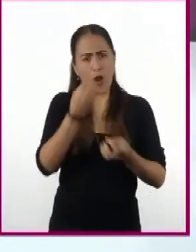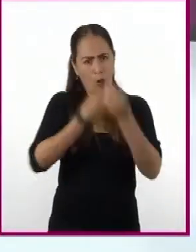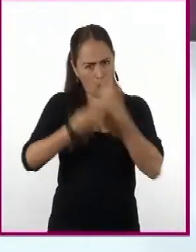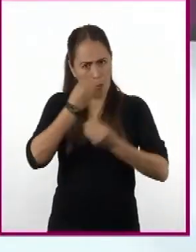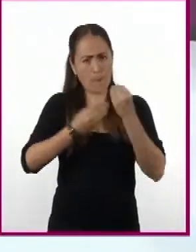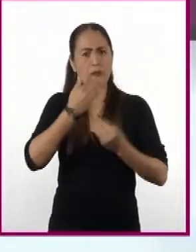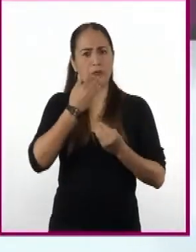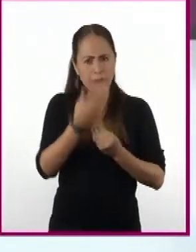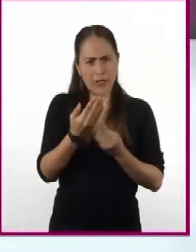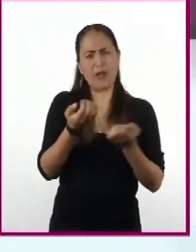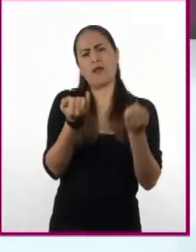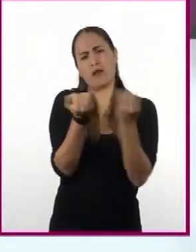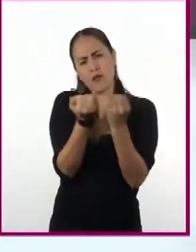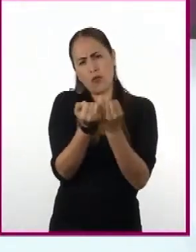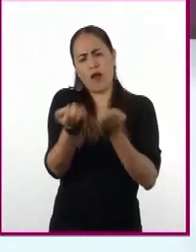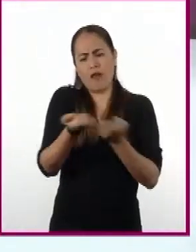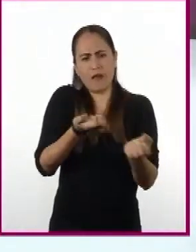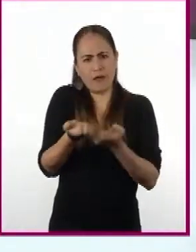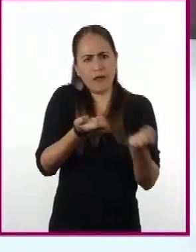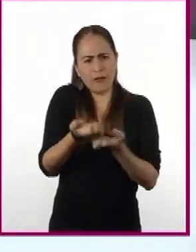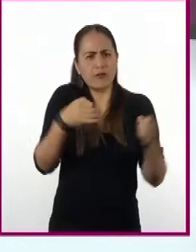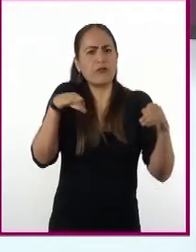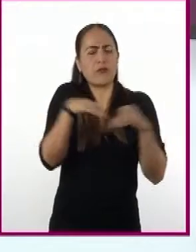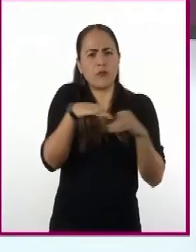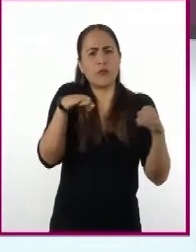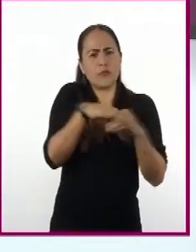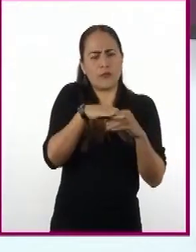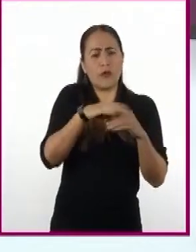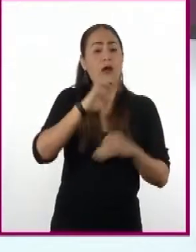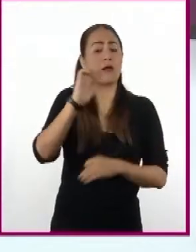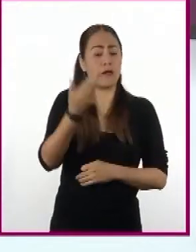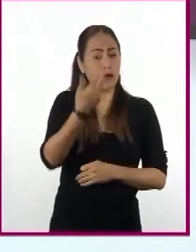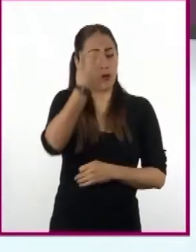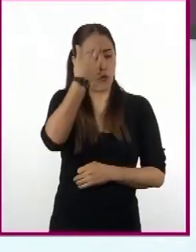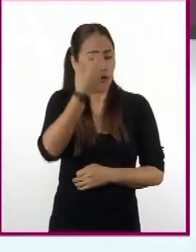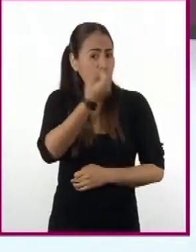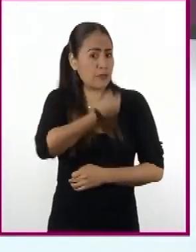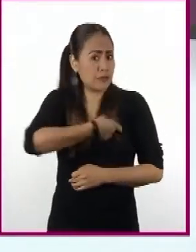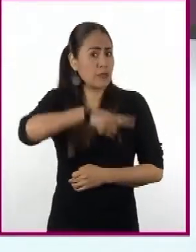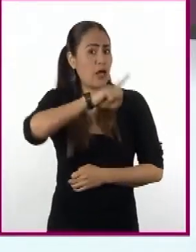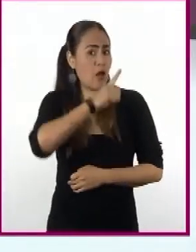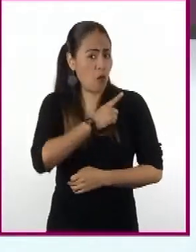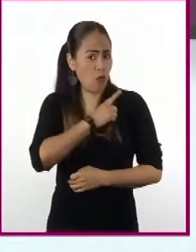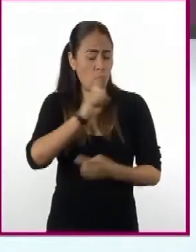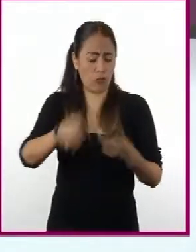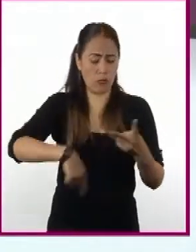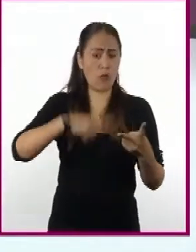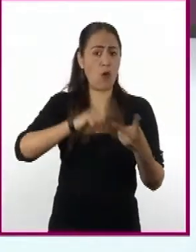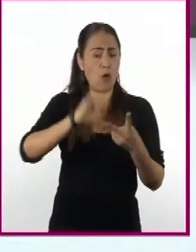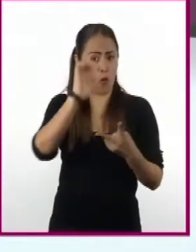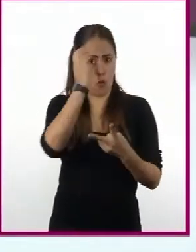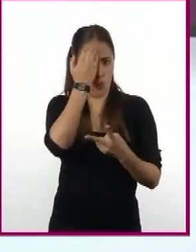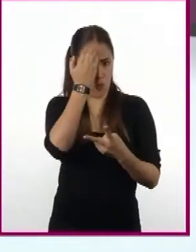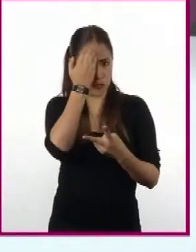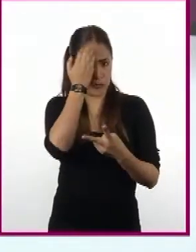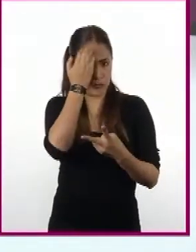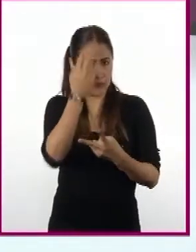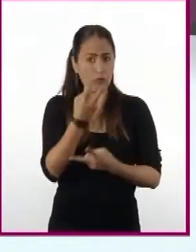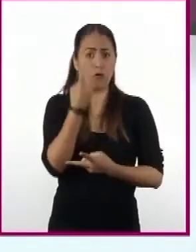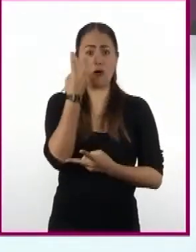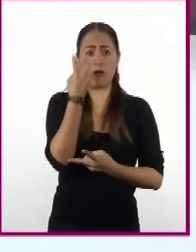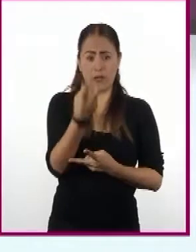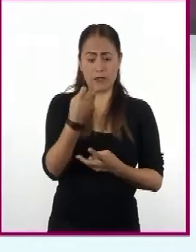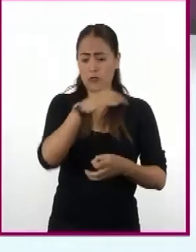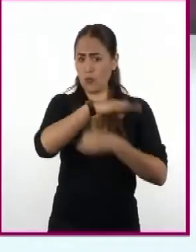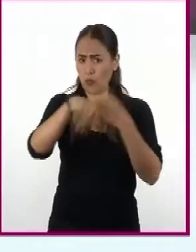realizar actividad física frecuentemente. Recuerden que la salud, como el conocimiento, son tareas que emprendemos